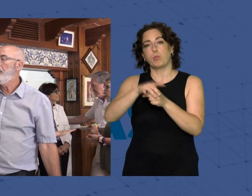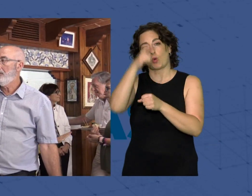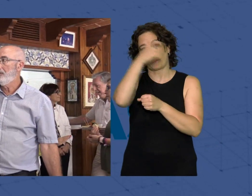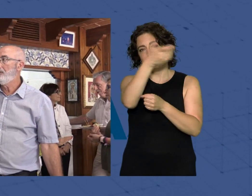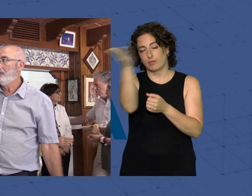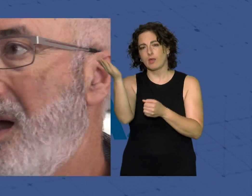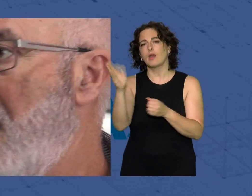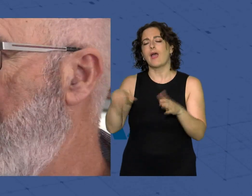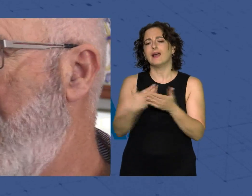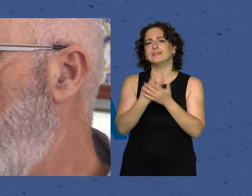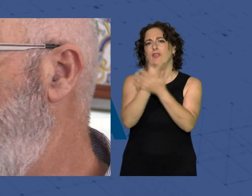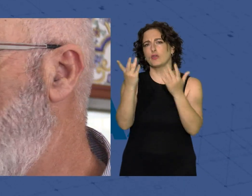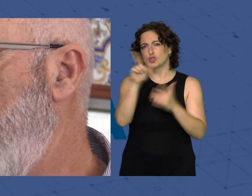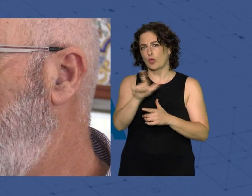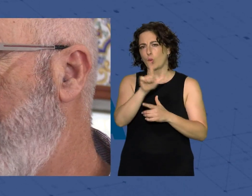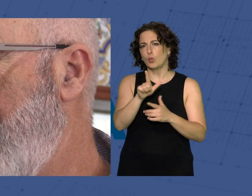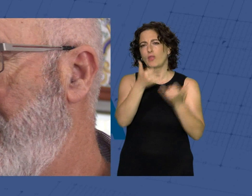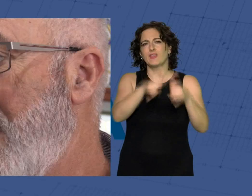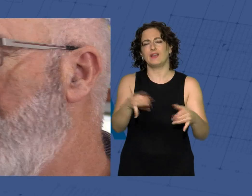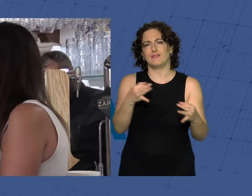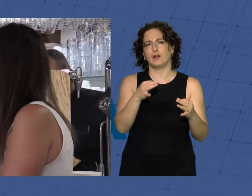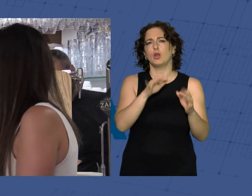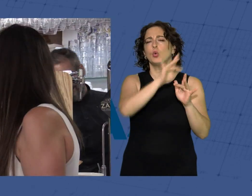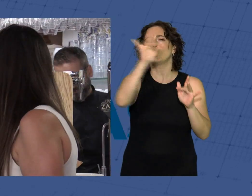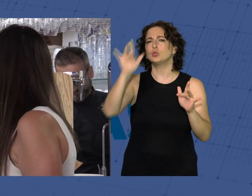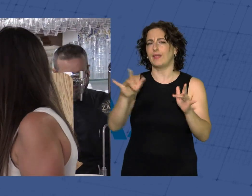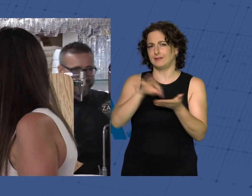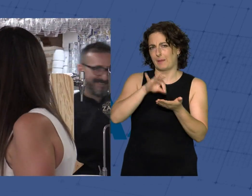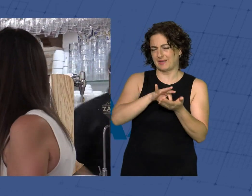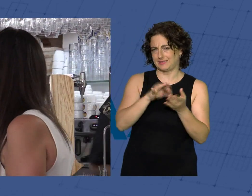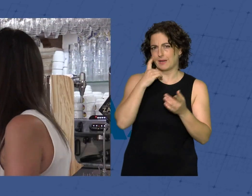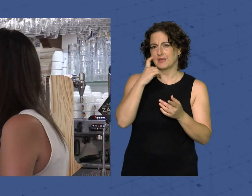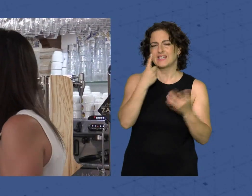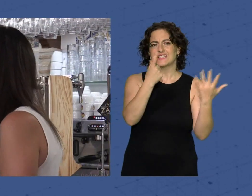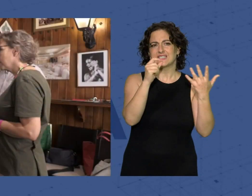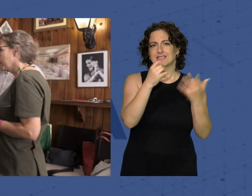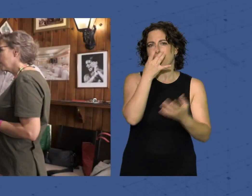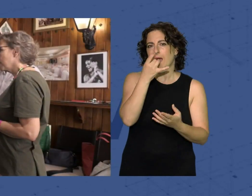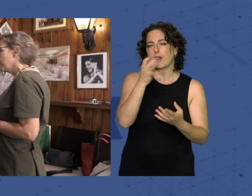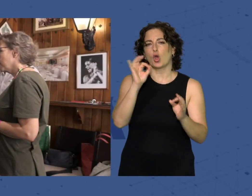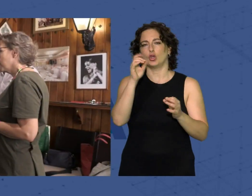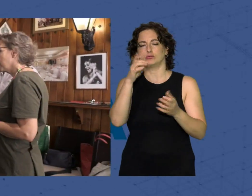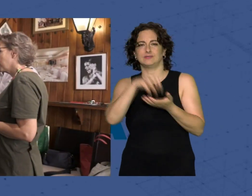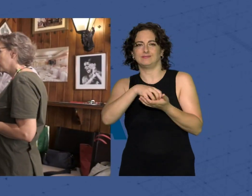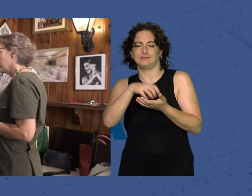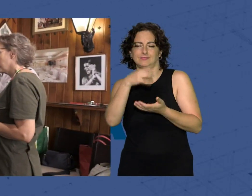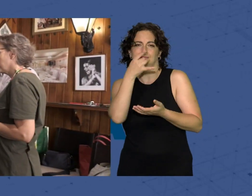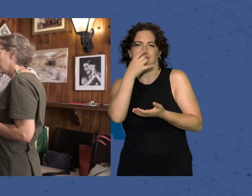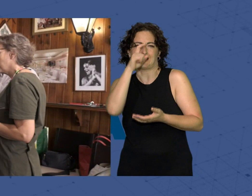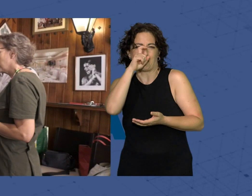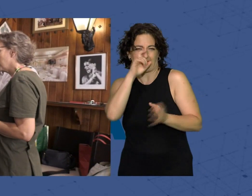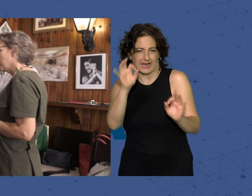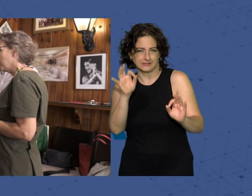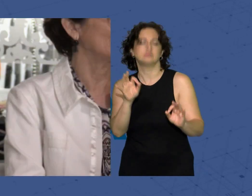celebrando hasta el 18 de junio la ruta de tapas por Almería 60 bares o tabernas ponen a disposición de sus